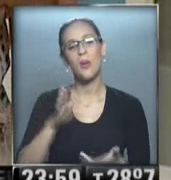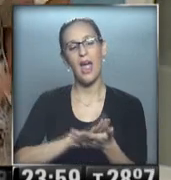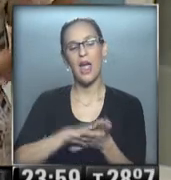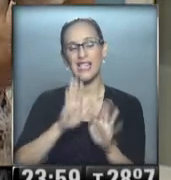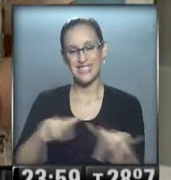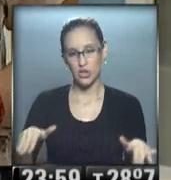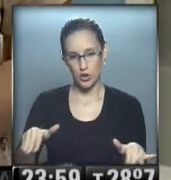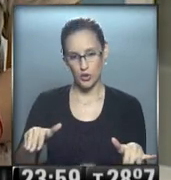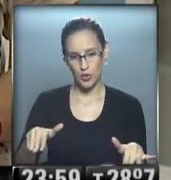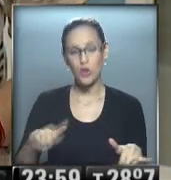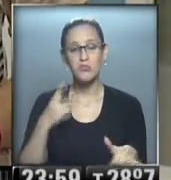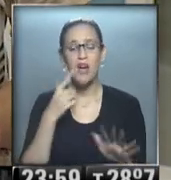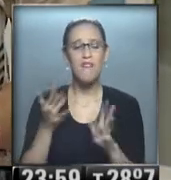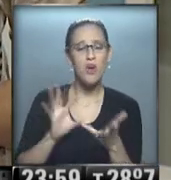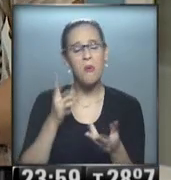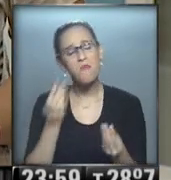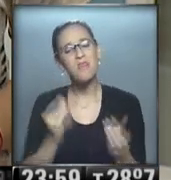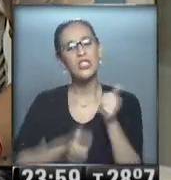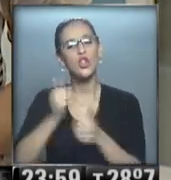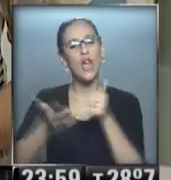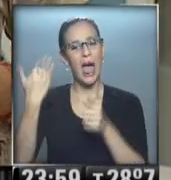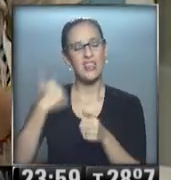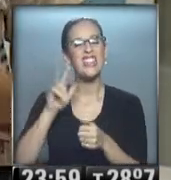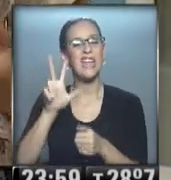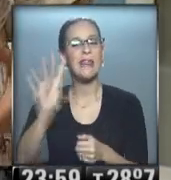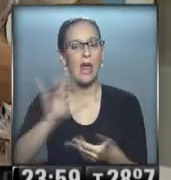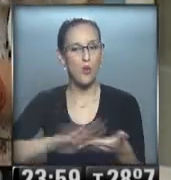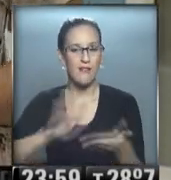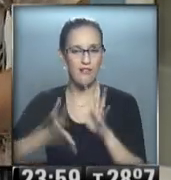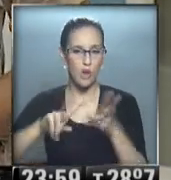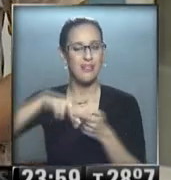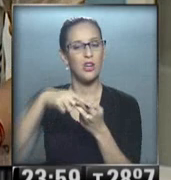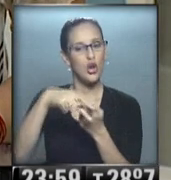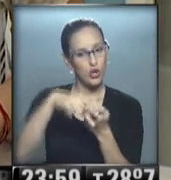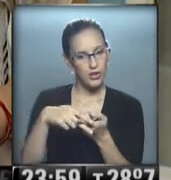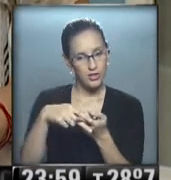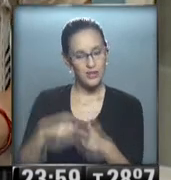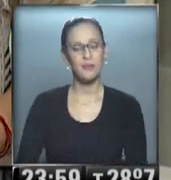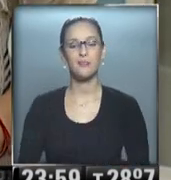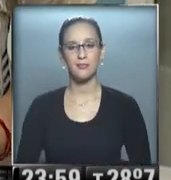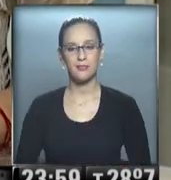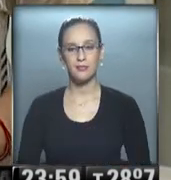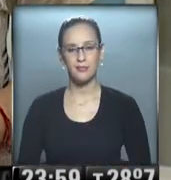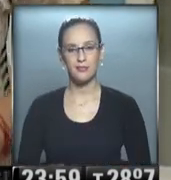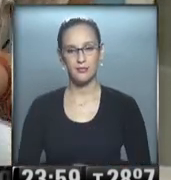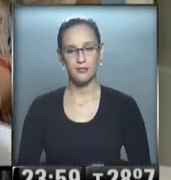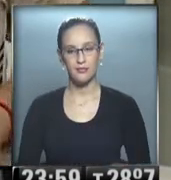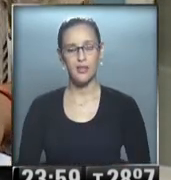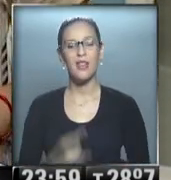de meterse en el mundo prehistórico gracias al 3D y a esta película que viene con el aval de la producción de la división de la BBC,